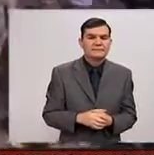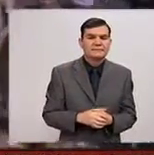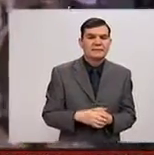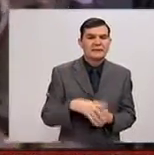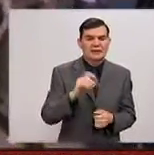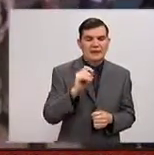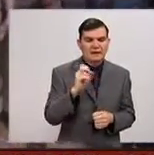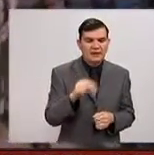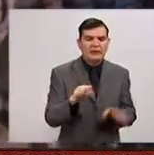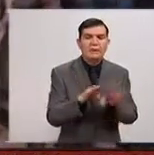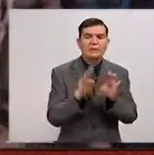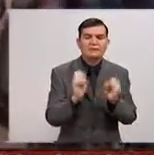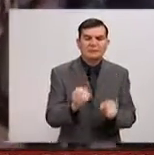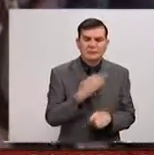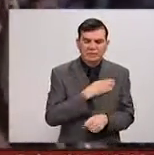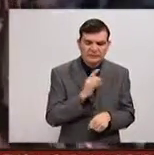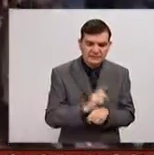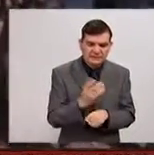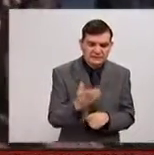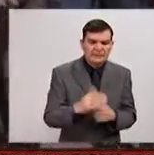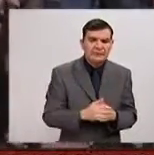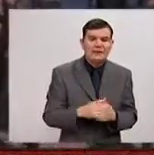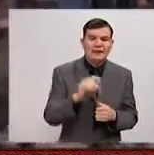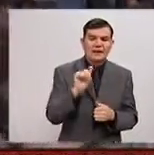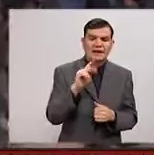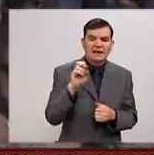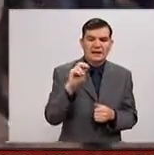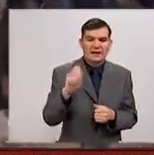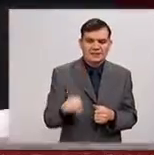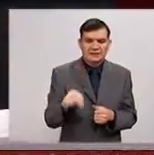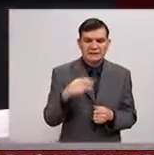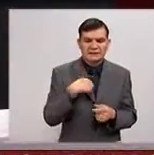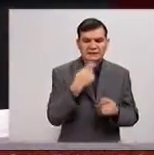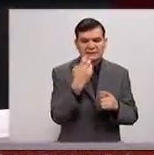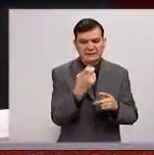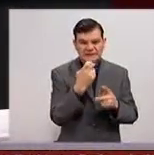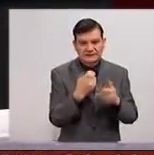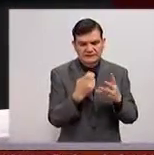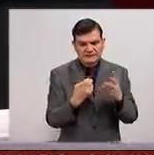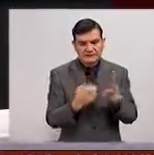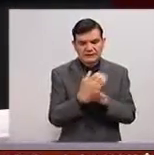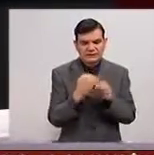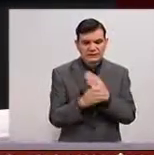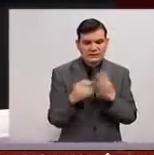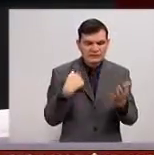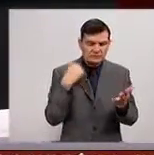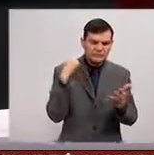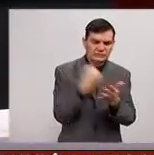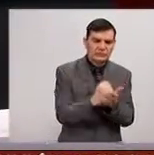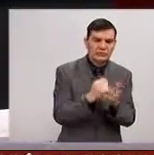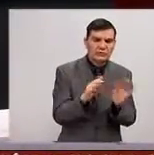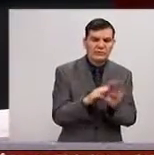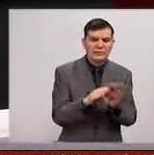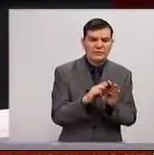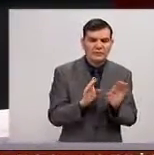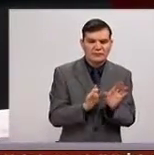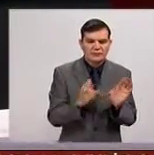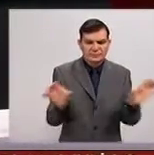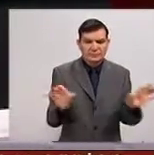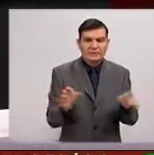Oriente. Arlén, ¿cómo estás? Muy buenos días. Arlén, todos estos atentados llevan como sello el extremismo